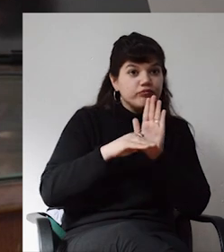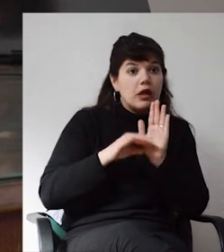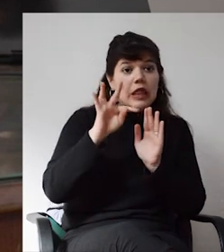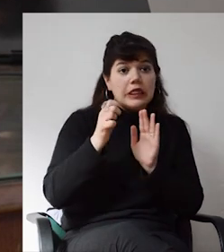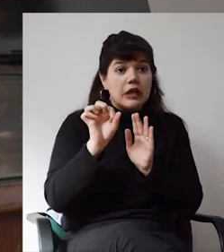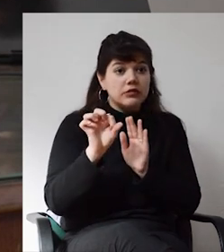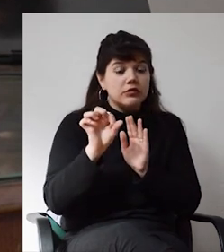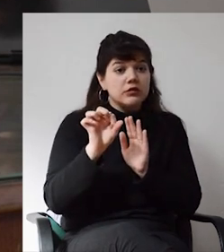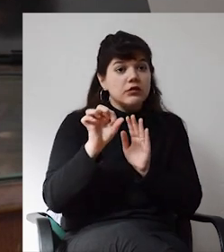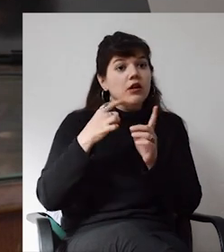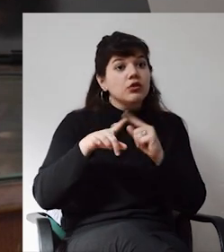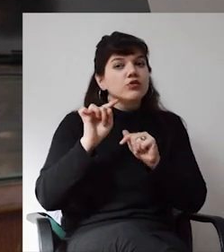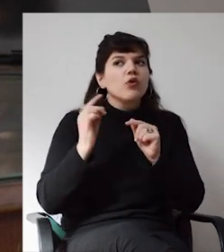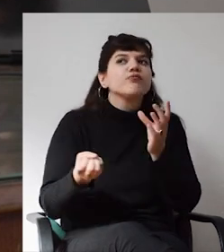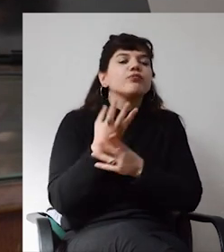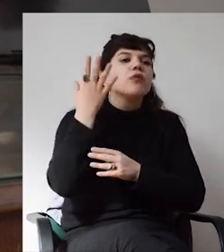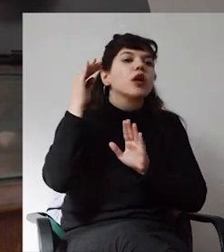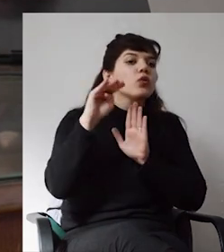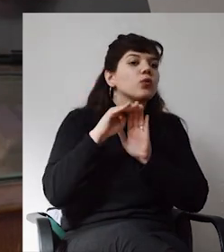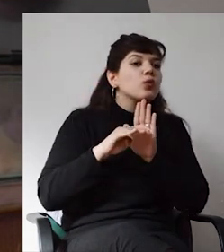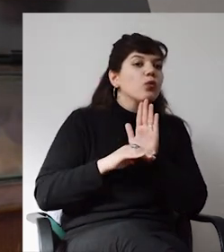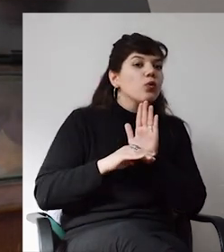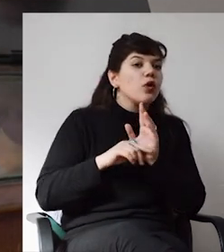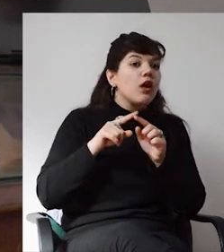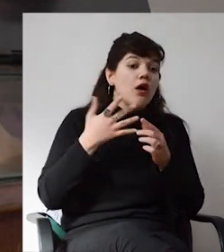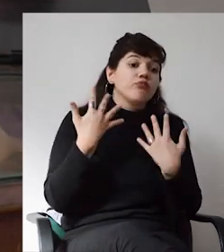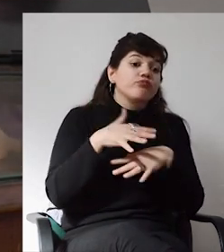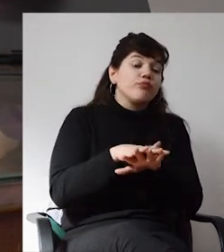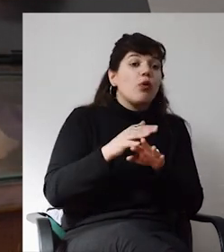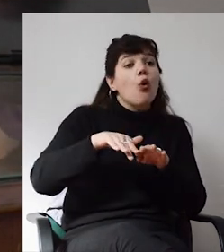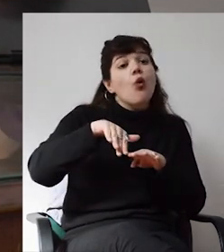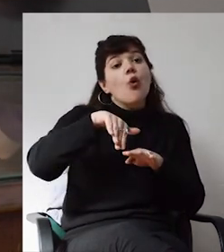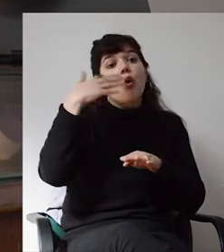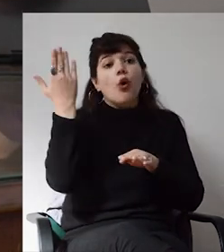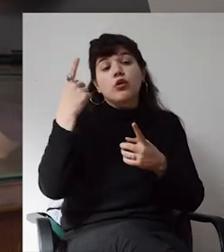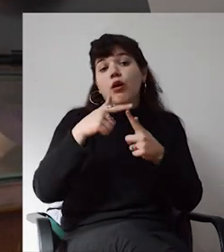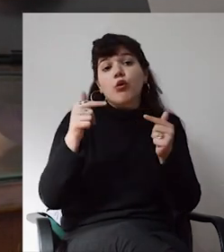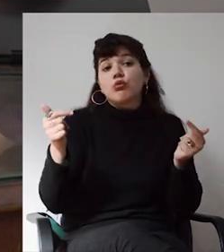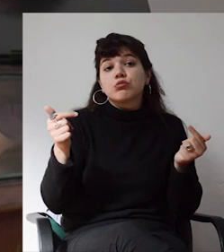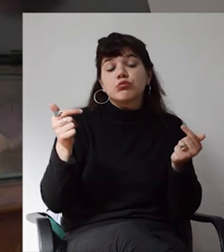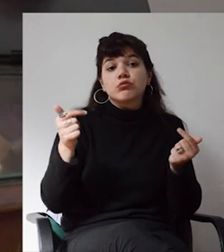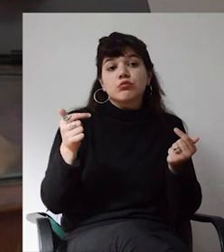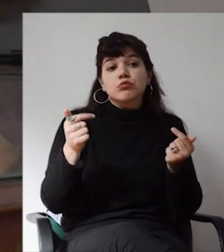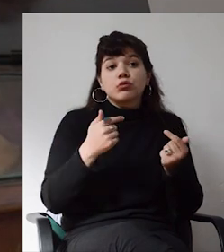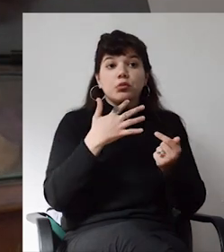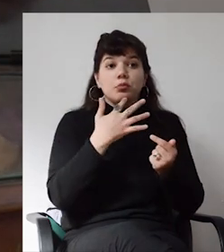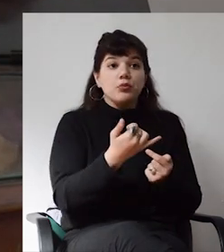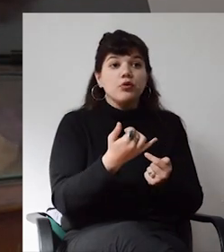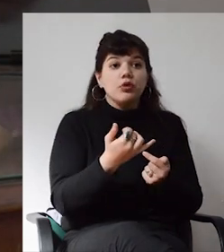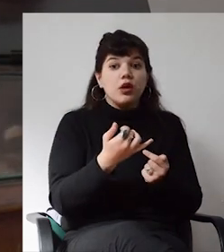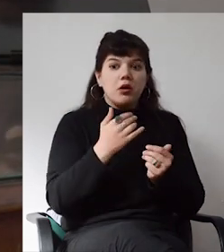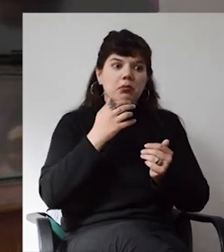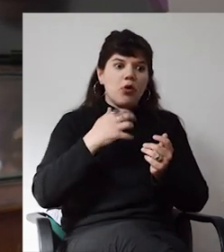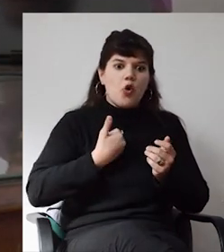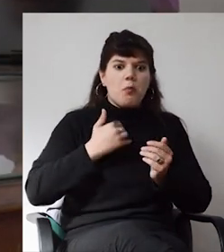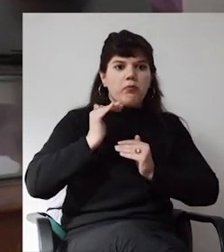TAS, pensando en una nueva estructura que integre otro tipo de movimientos, de